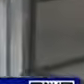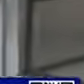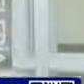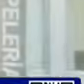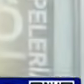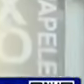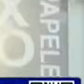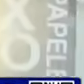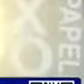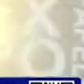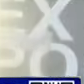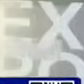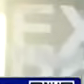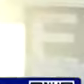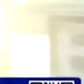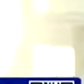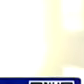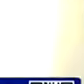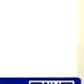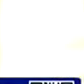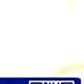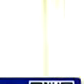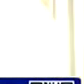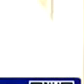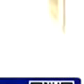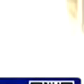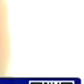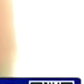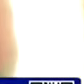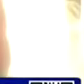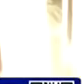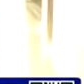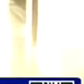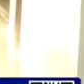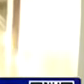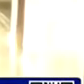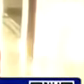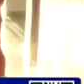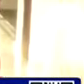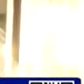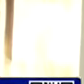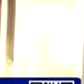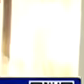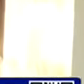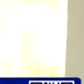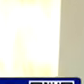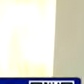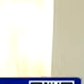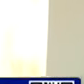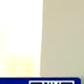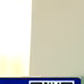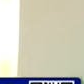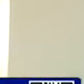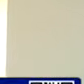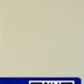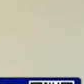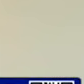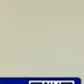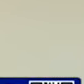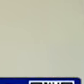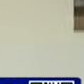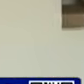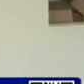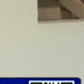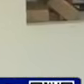este distrito. Buenas tardes. Disculpe, ¿el director distrital Armingol? No se encuentra en este momento. ¿No se